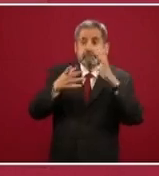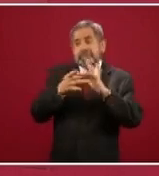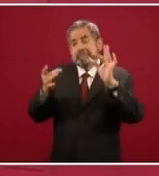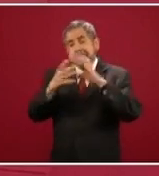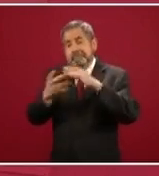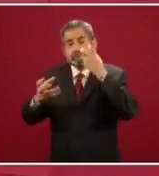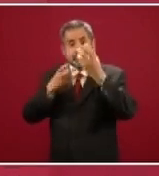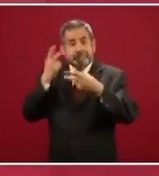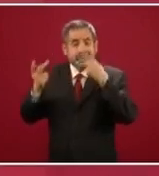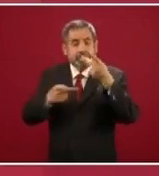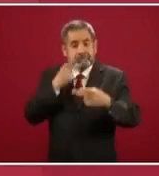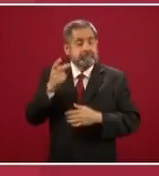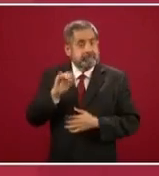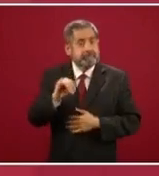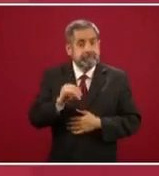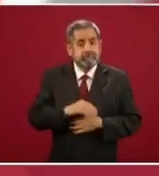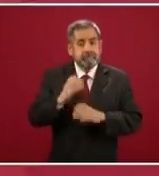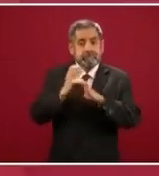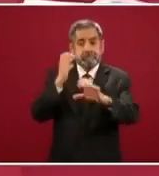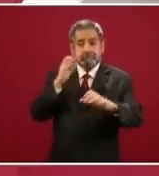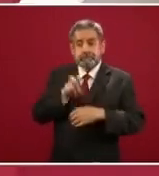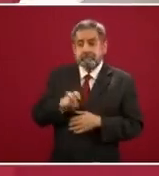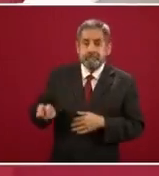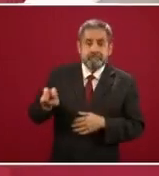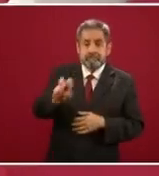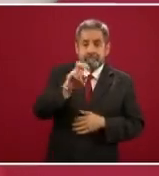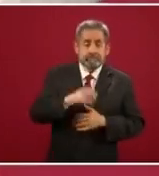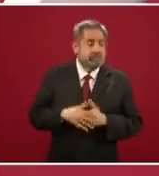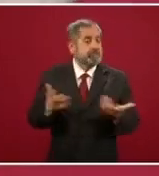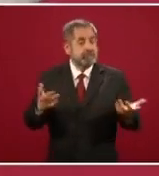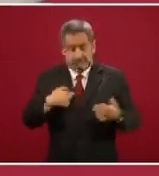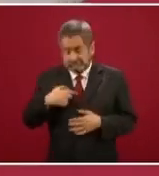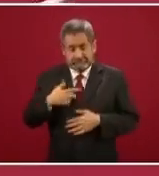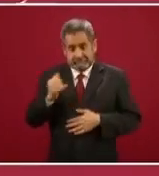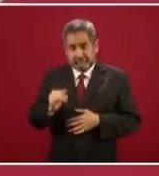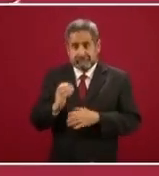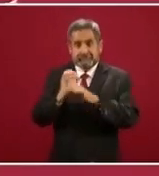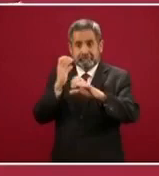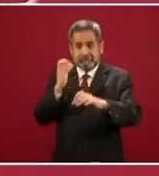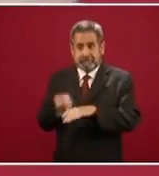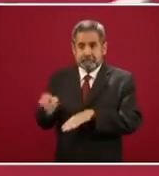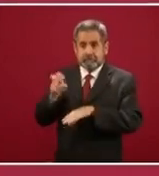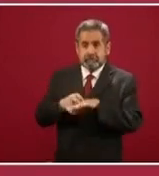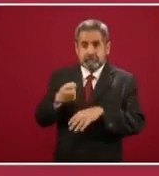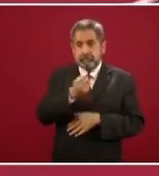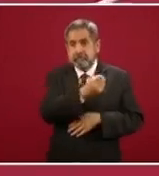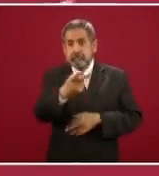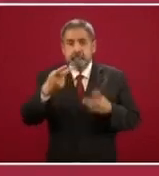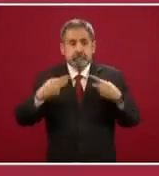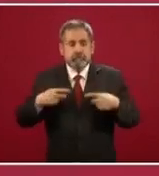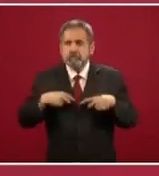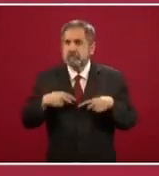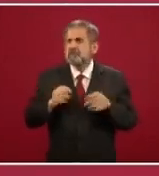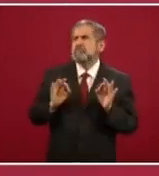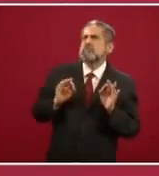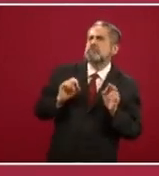Sí. Iban, pues cada como se ve, iban los camiones, ¿cómo se ve? Cada quien así, y les llamaba la